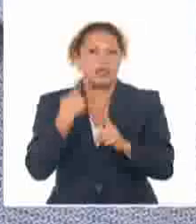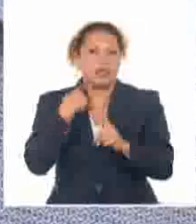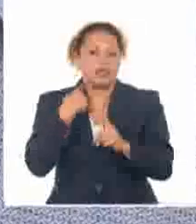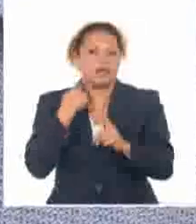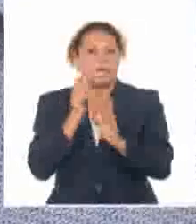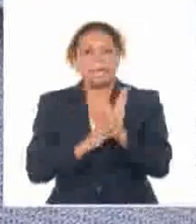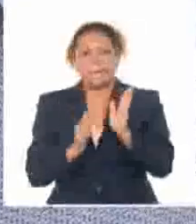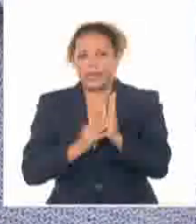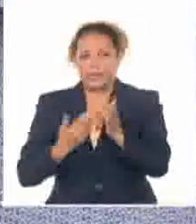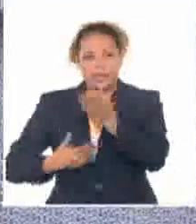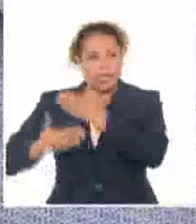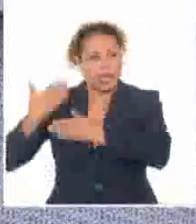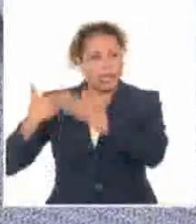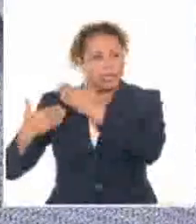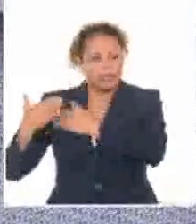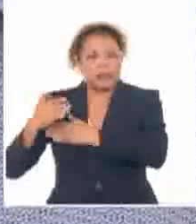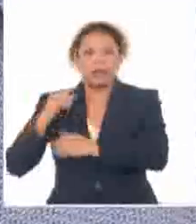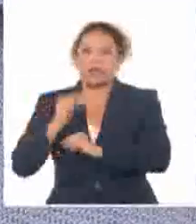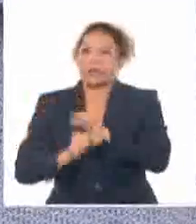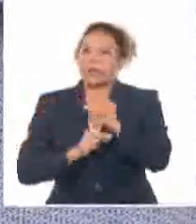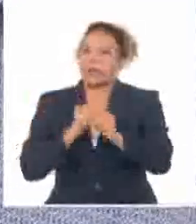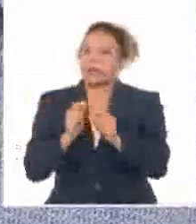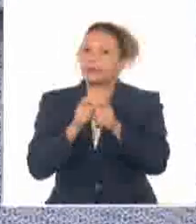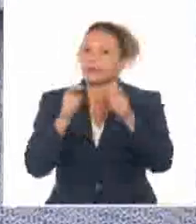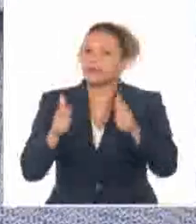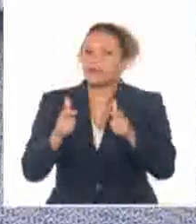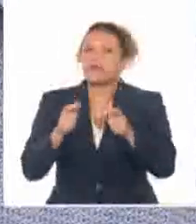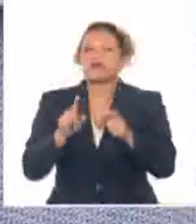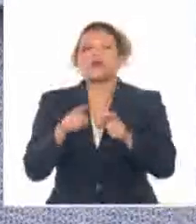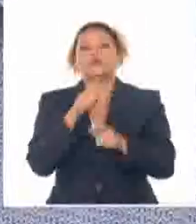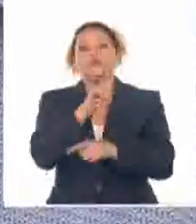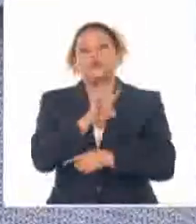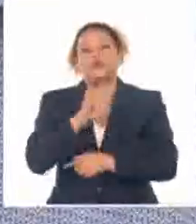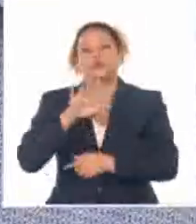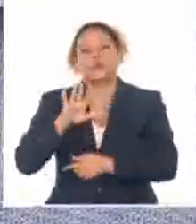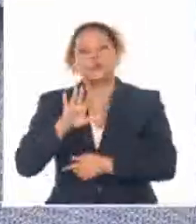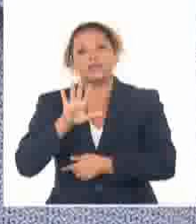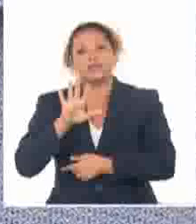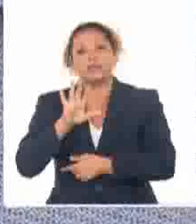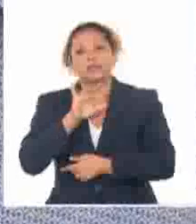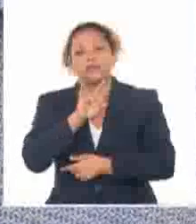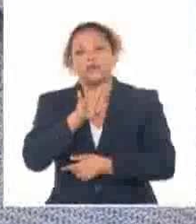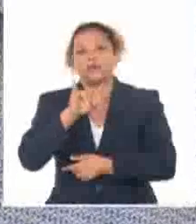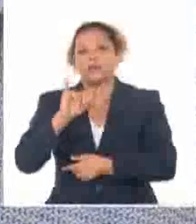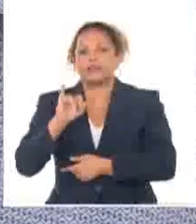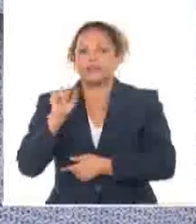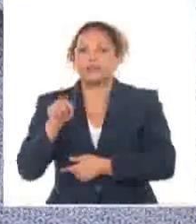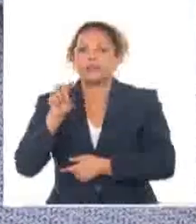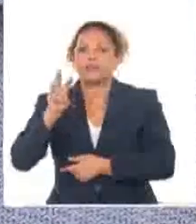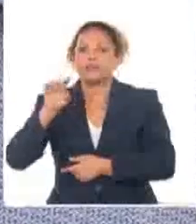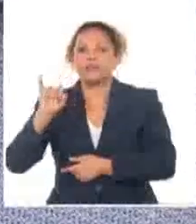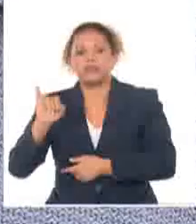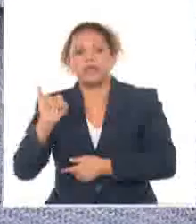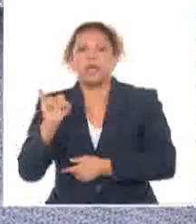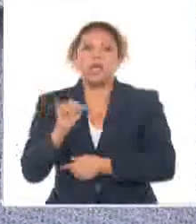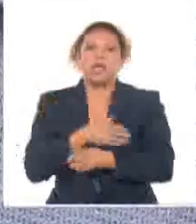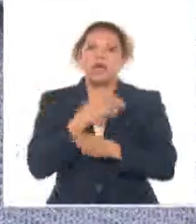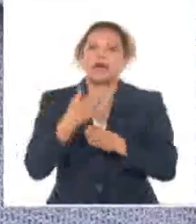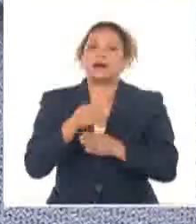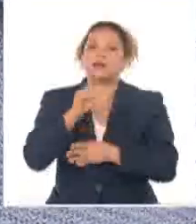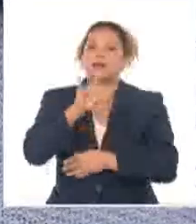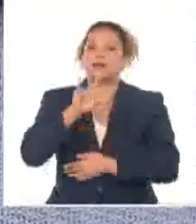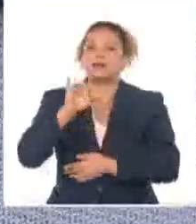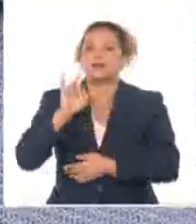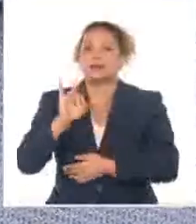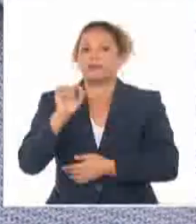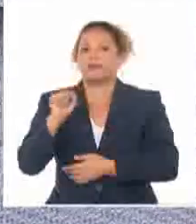meses al incremento. Estamos hablando que se ha movido de un 96, de un 96.36 a un 97.70,